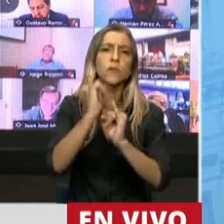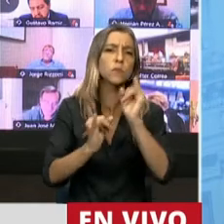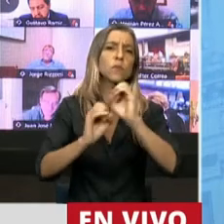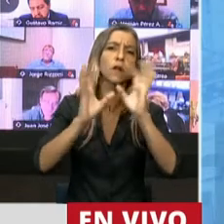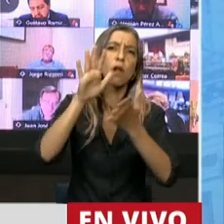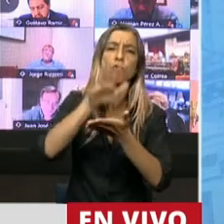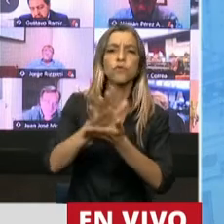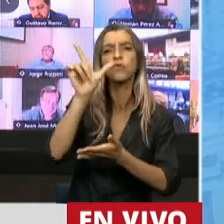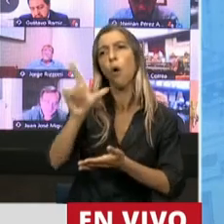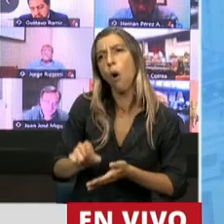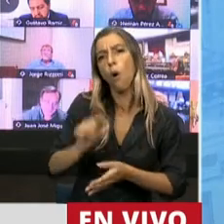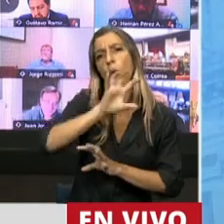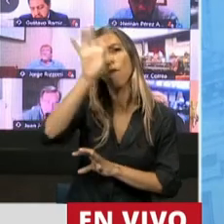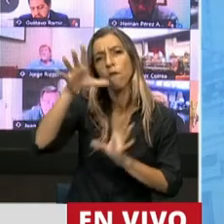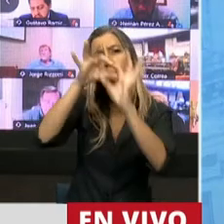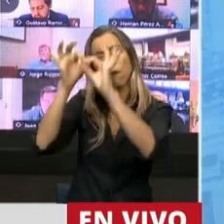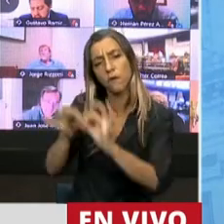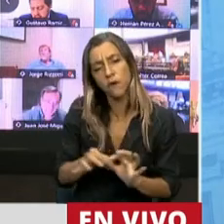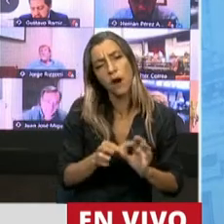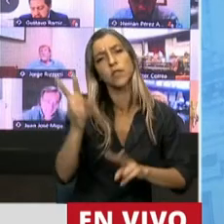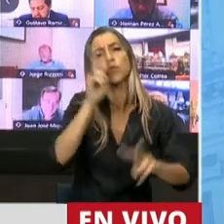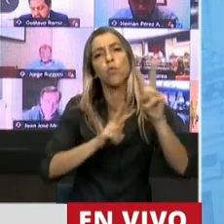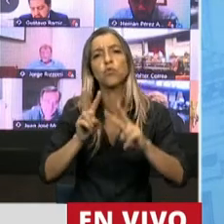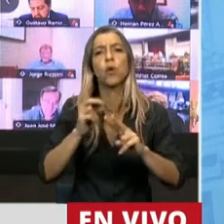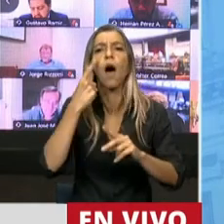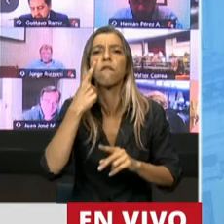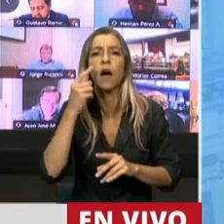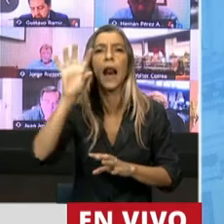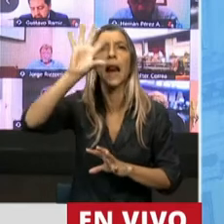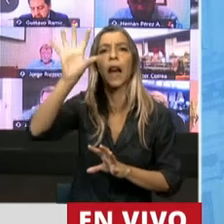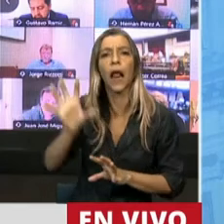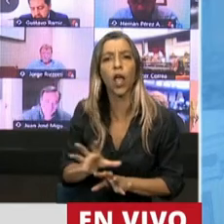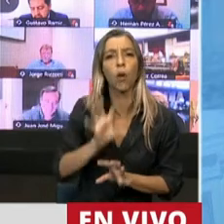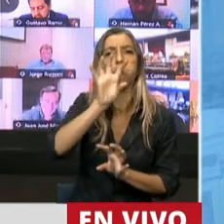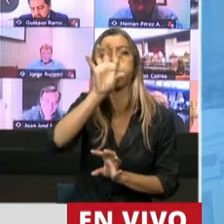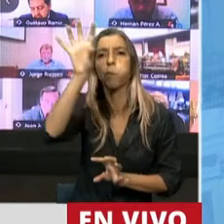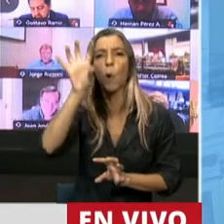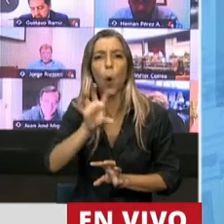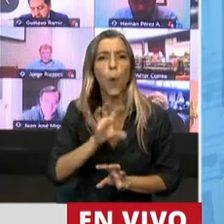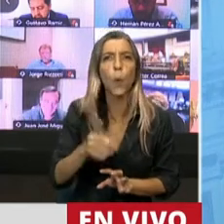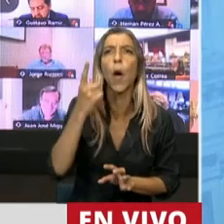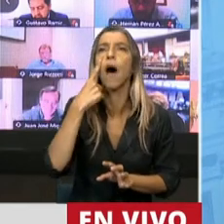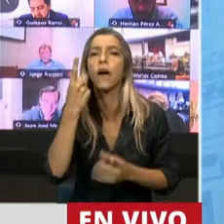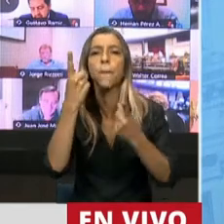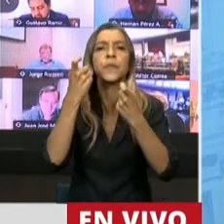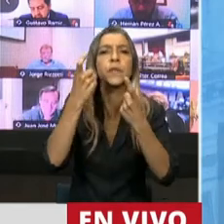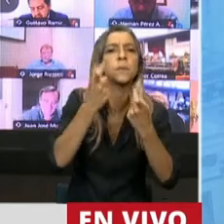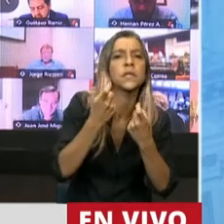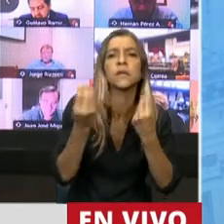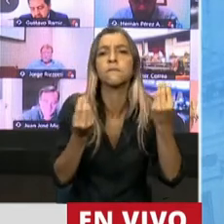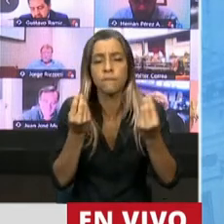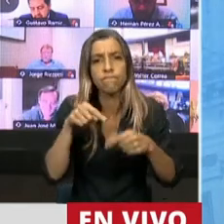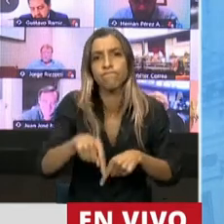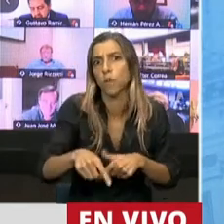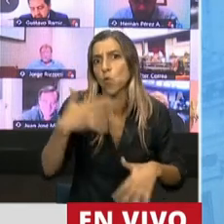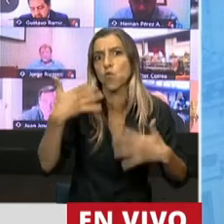federalismo, habla de ir hacia el interior, habla de la necesidad, de la inmediatez de la